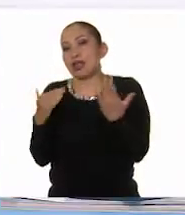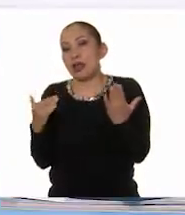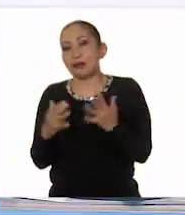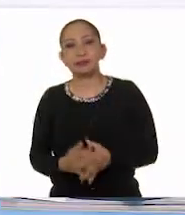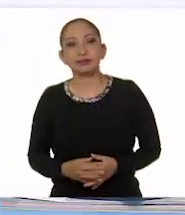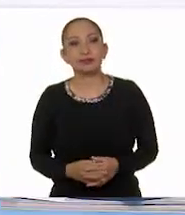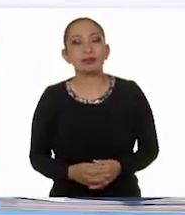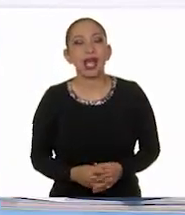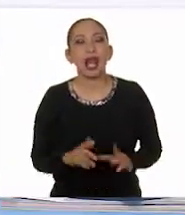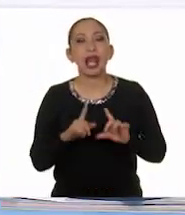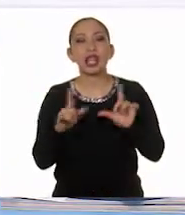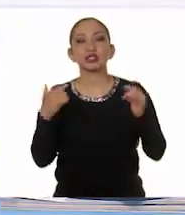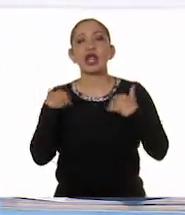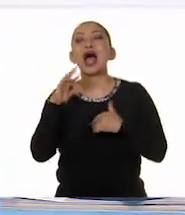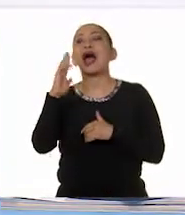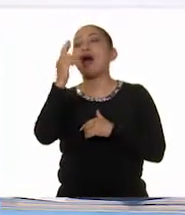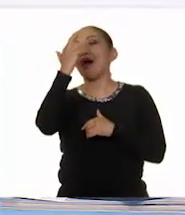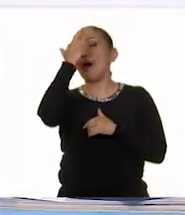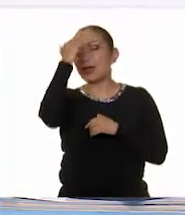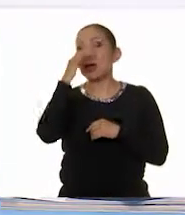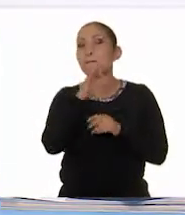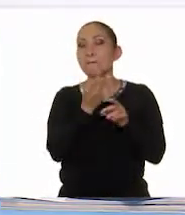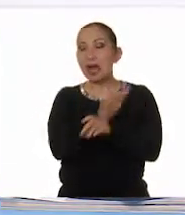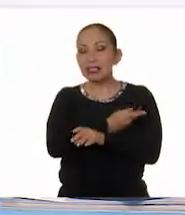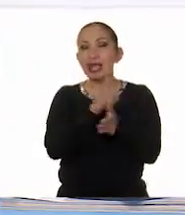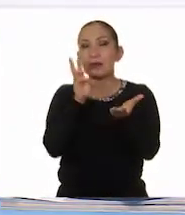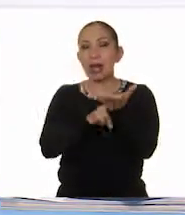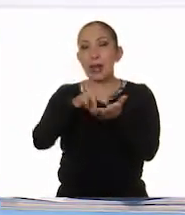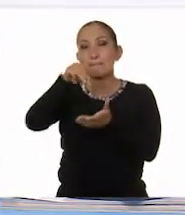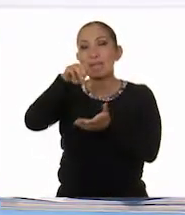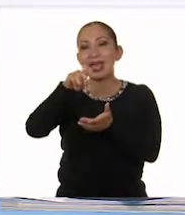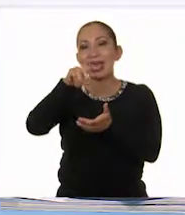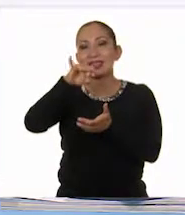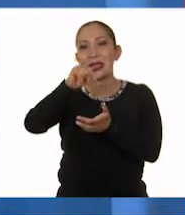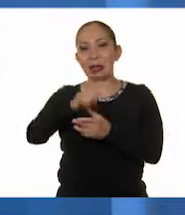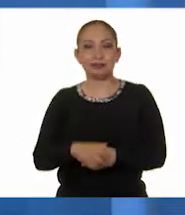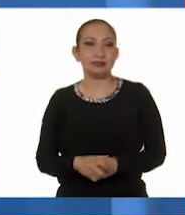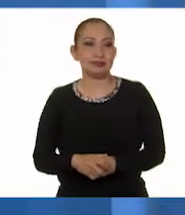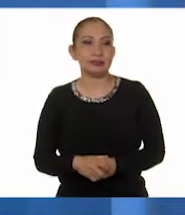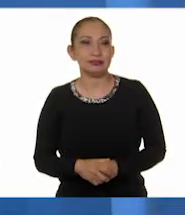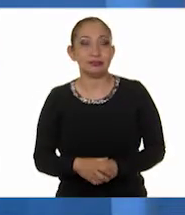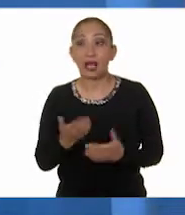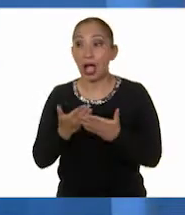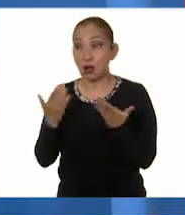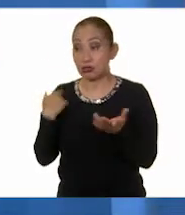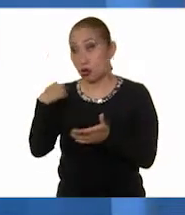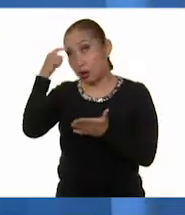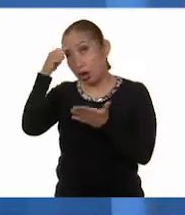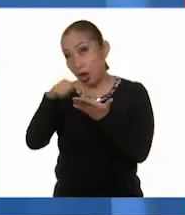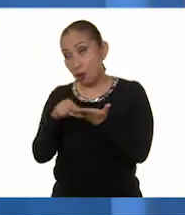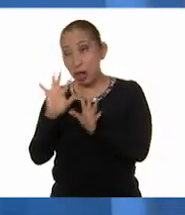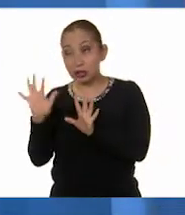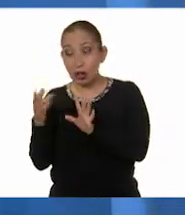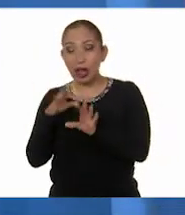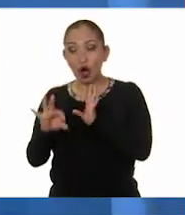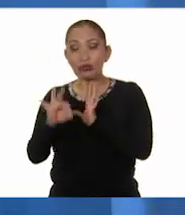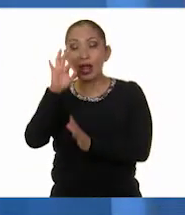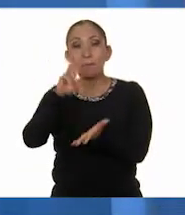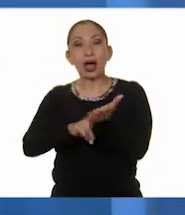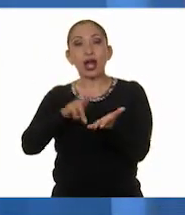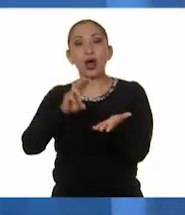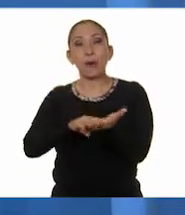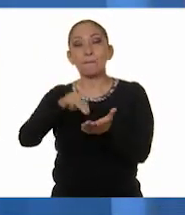¡Listo! Ya recordé qué puede ocurrir con el valor de la media aritmética. Ahora, supongo, vamos a calcular el valor